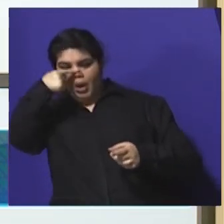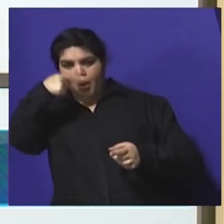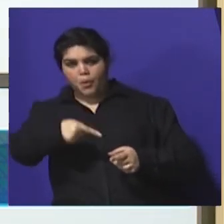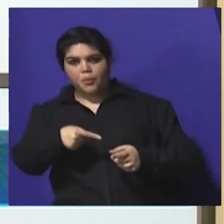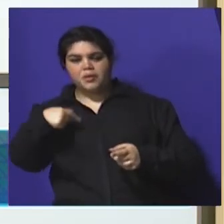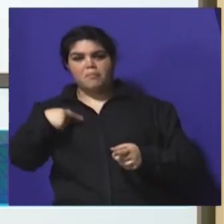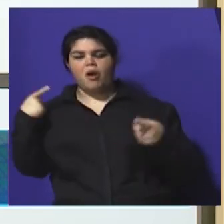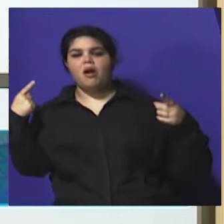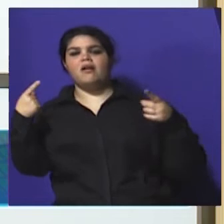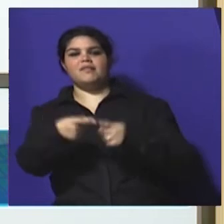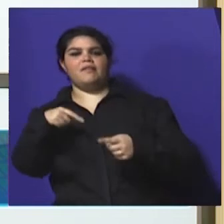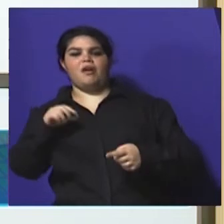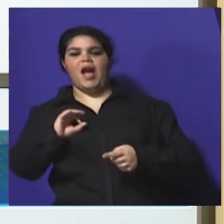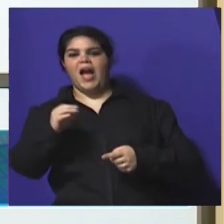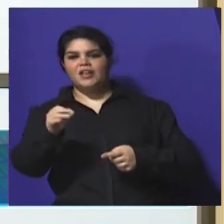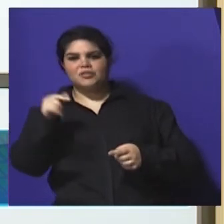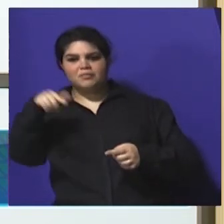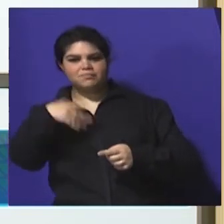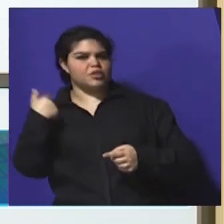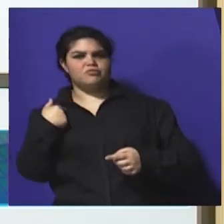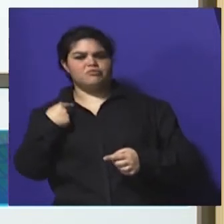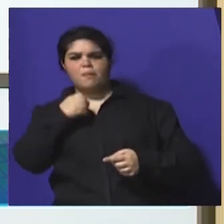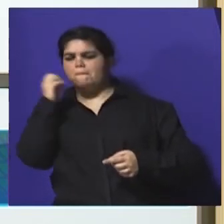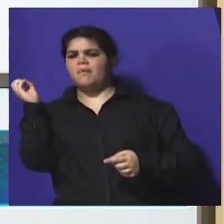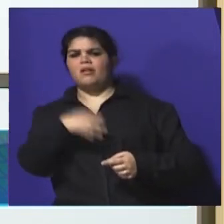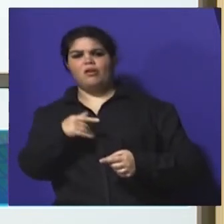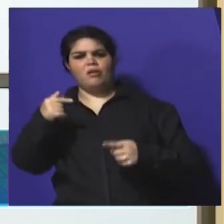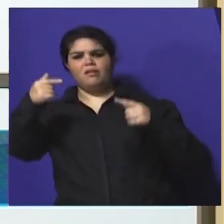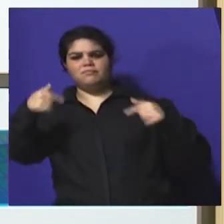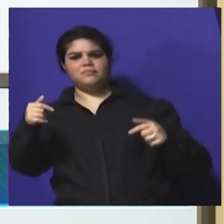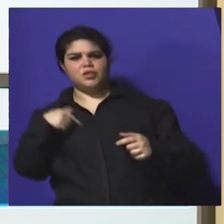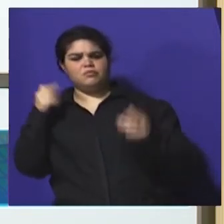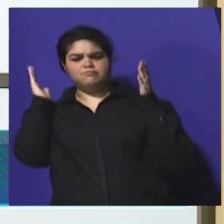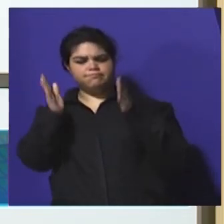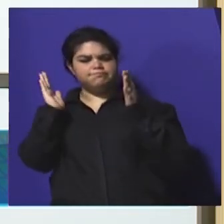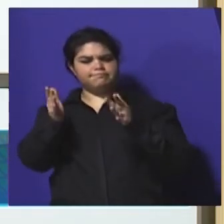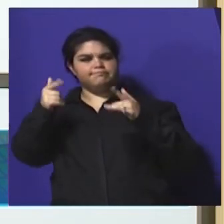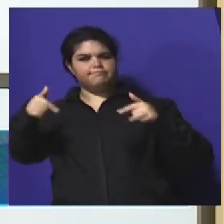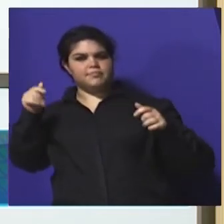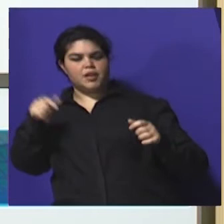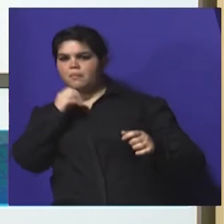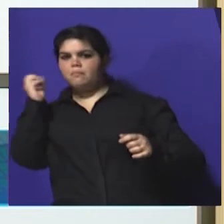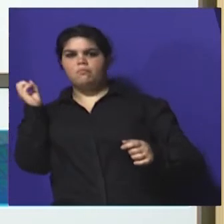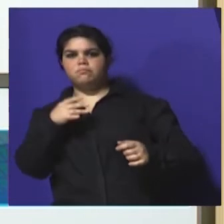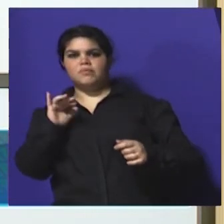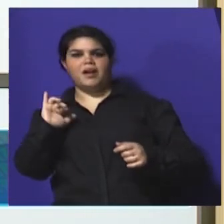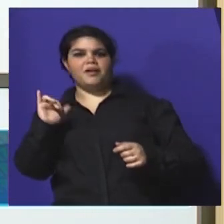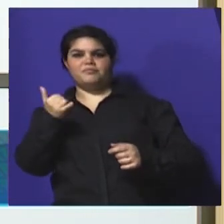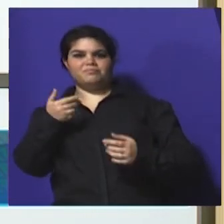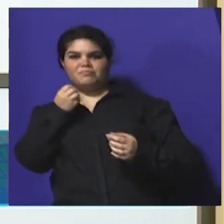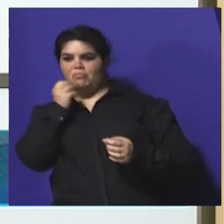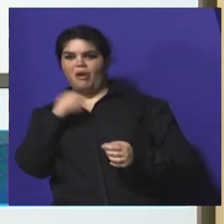dije la rompo y va a ser la mejor visualización y todo todo hermoso no sé ayudante